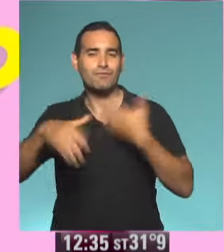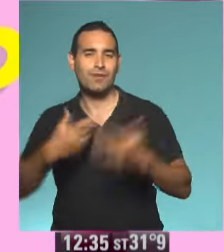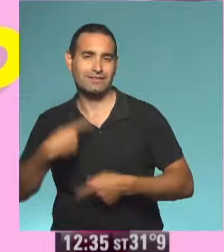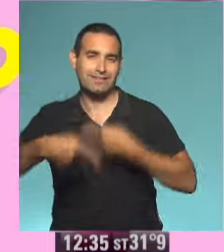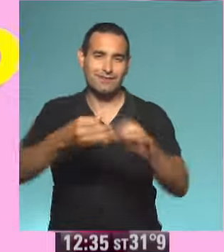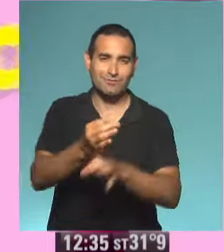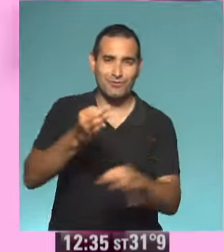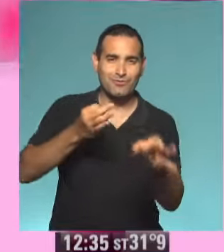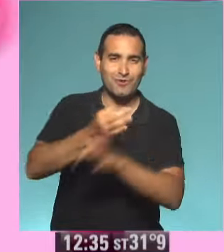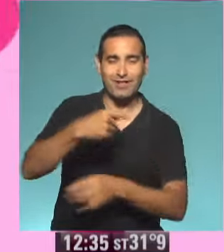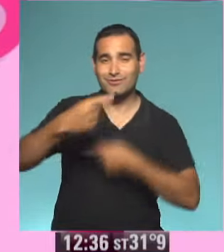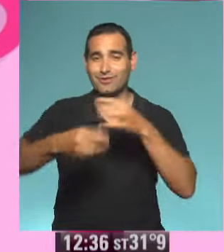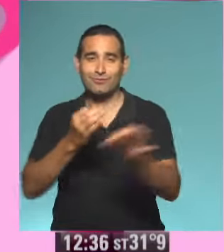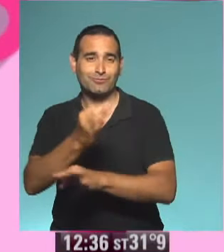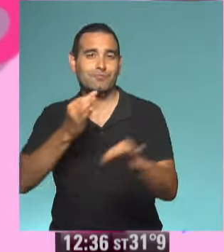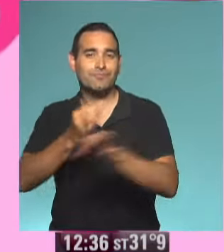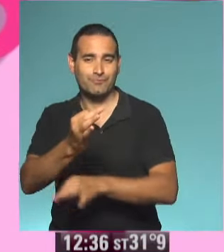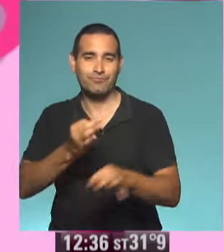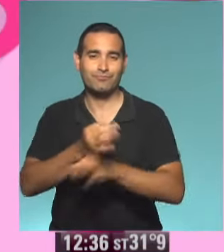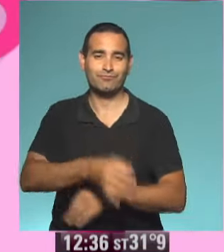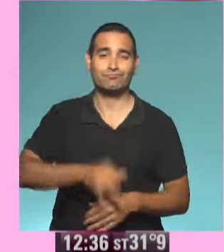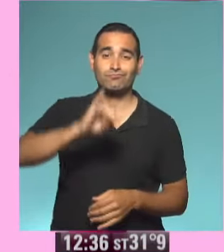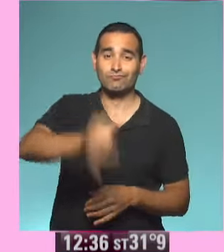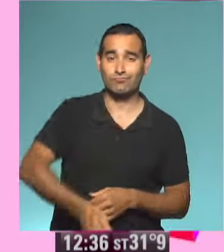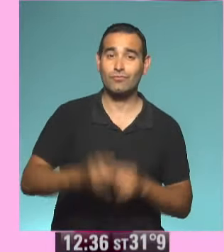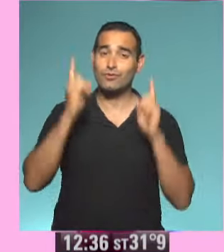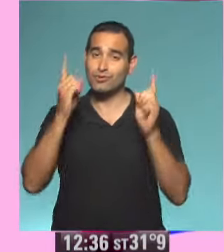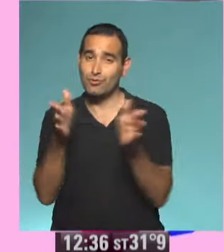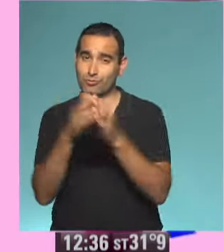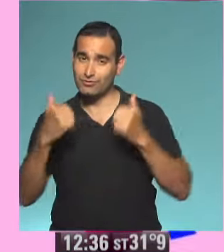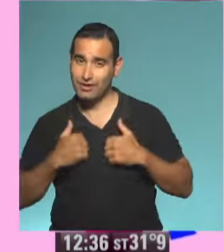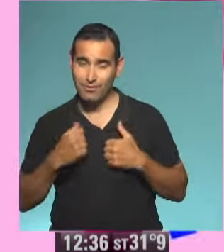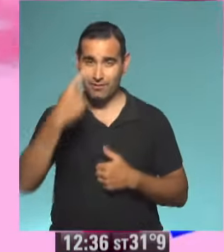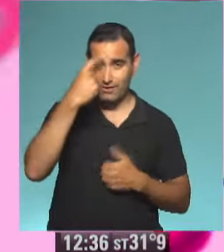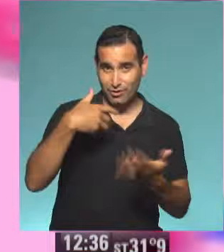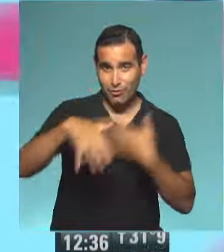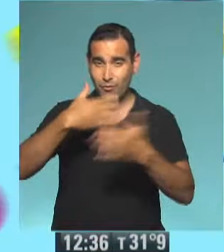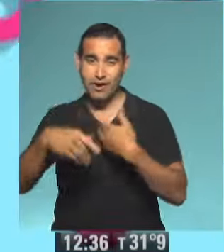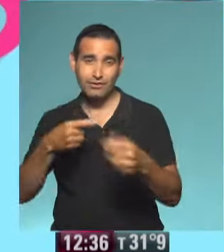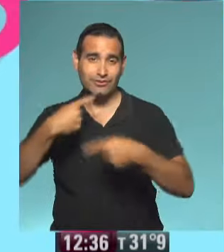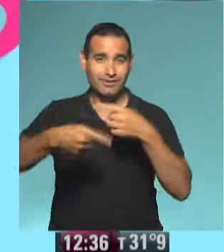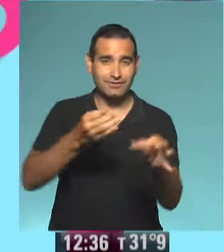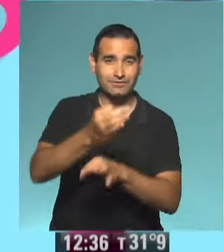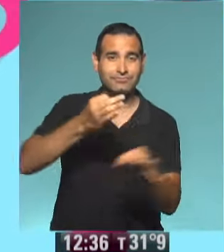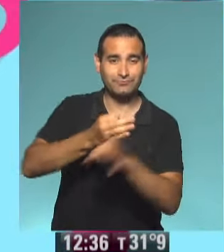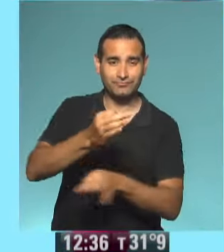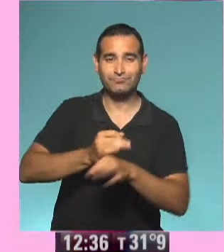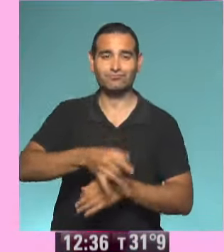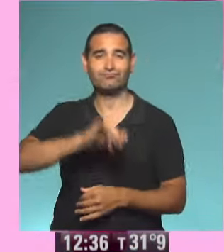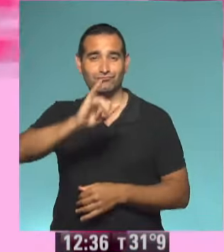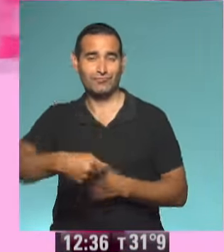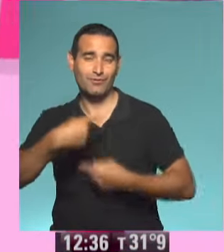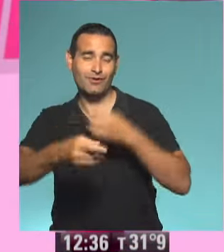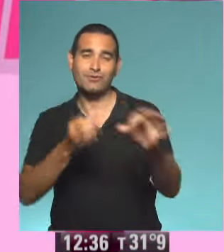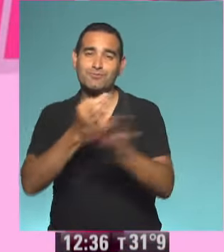Seguimos Educando, Seguimos Educando. Wow, docentes con Samba, aprendiendo y jugando. En Seguimos Educando, wow, en